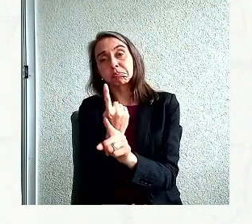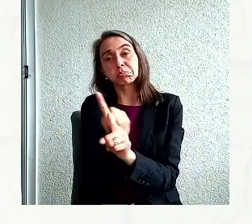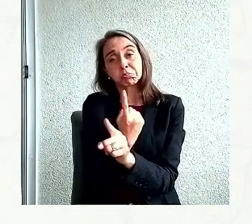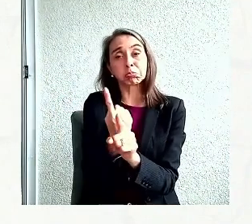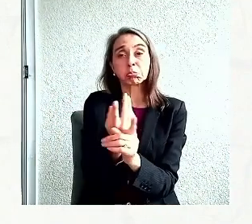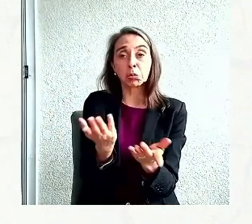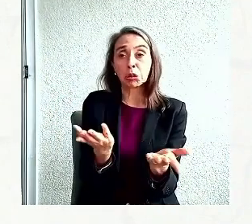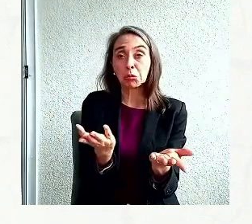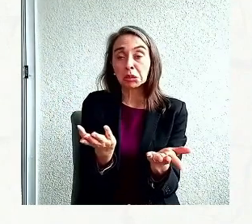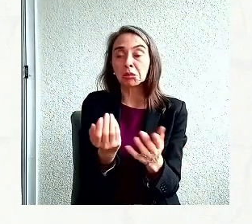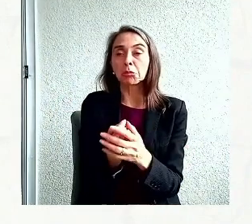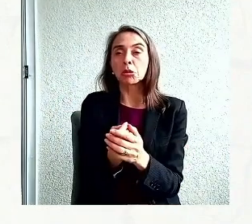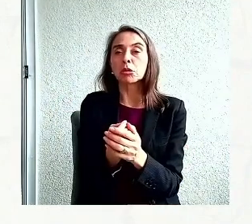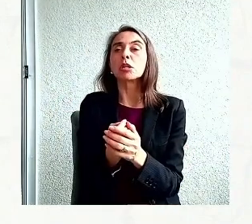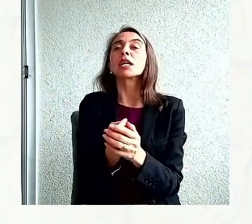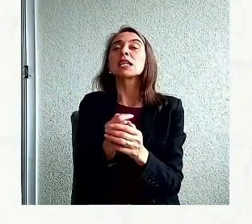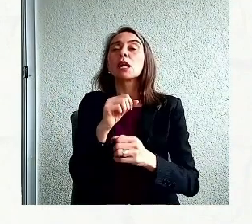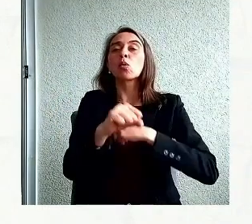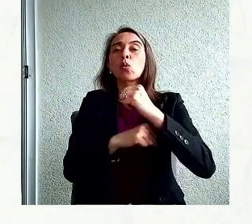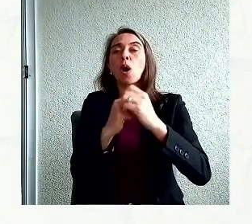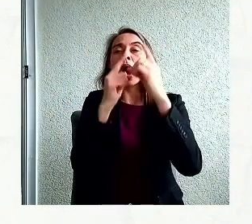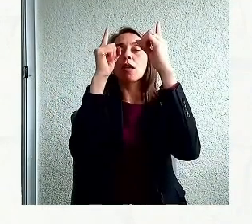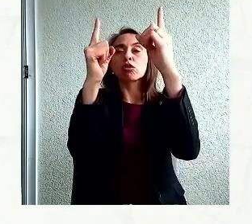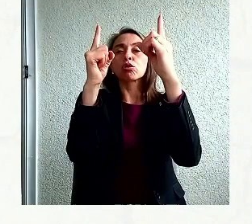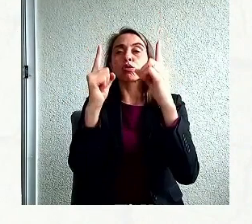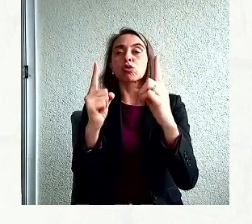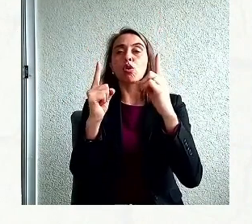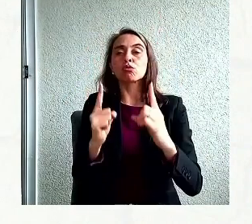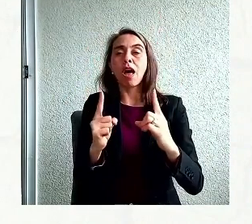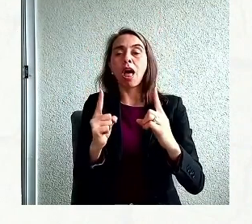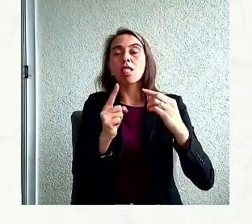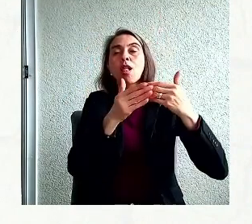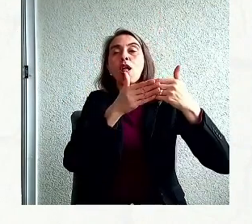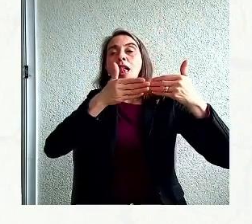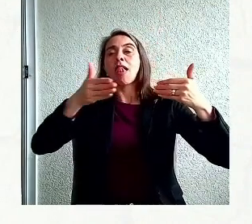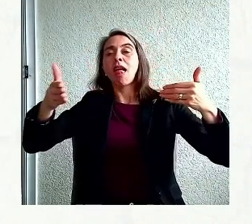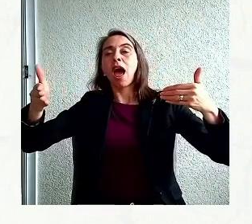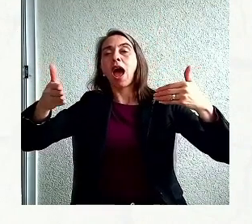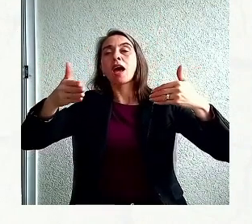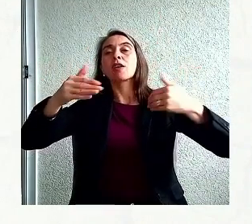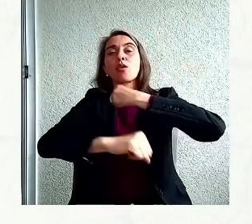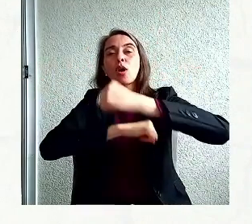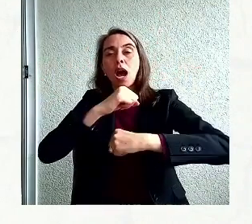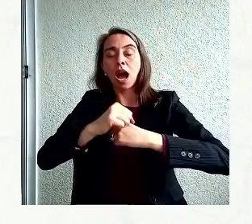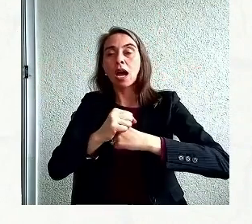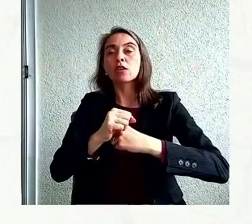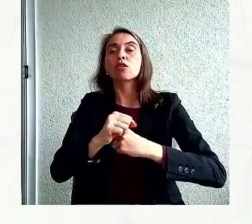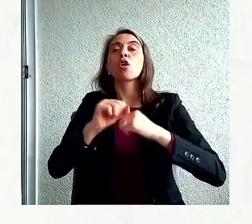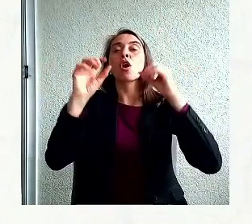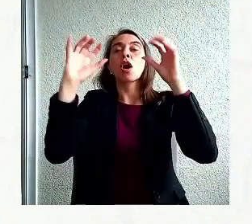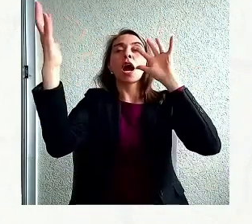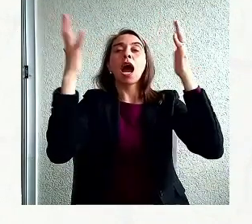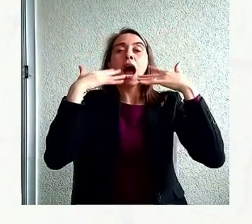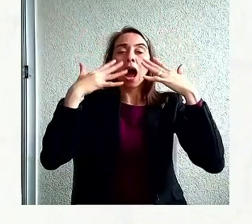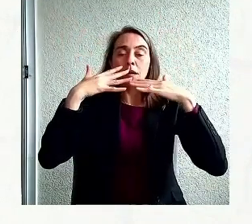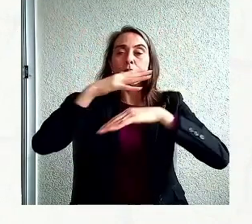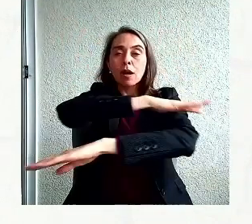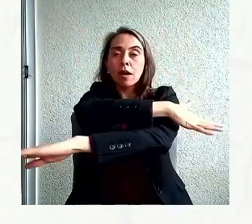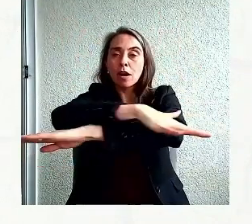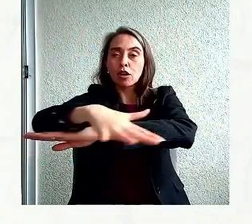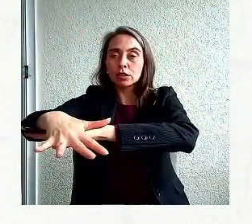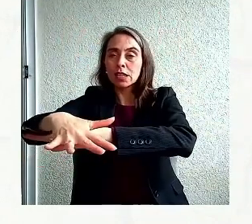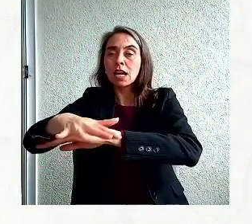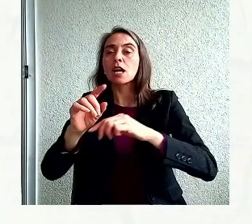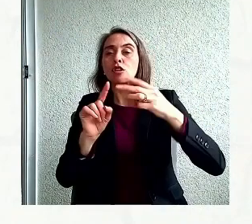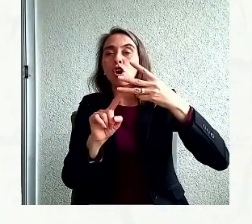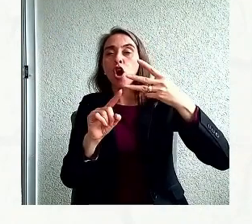incluyan la atmósfera, el océano, la criósfera y la litósfera, porque está todo acoplado. Está todo acoplado. Entonces, la buena